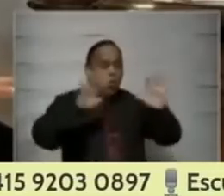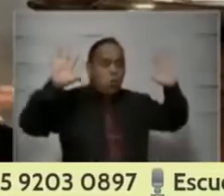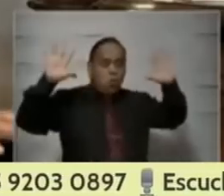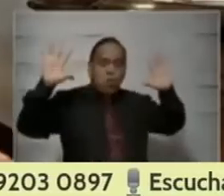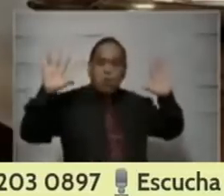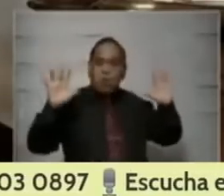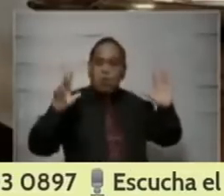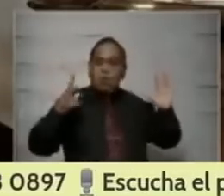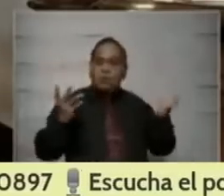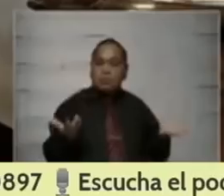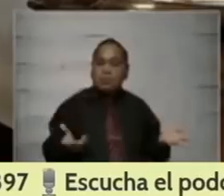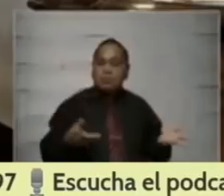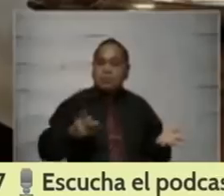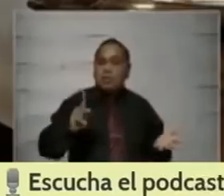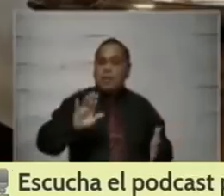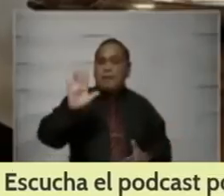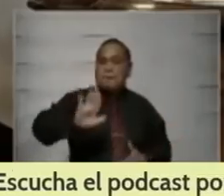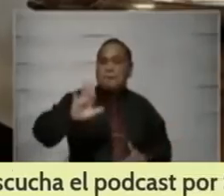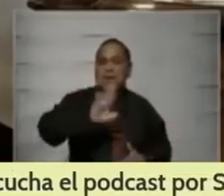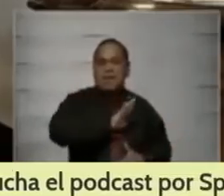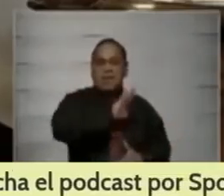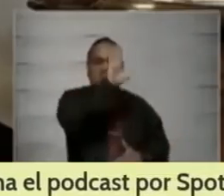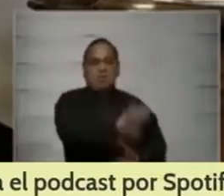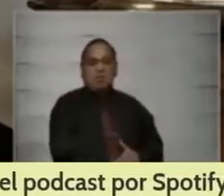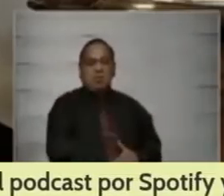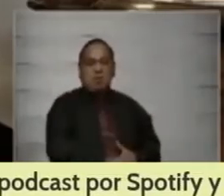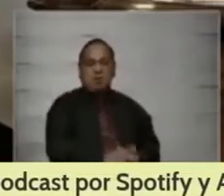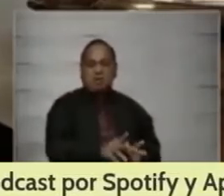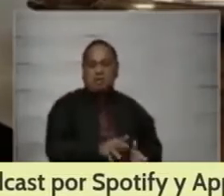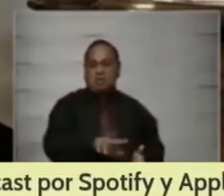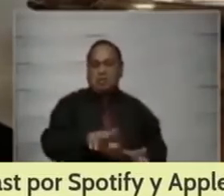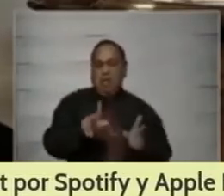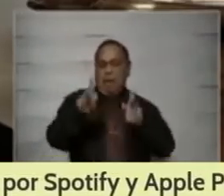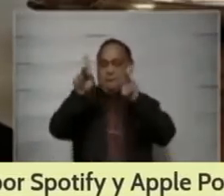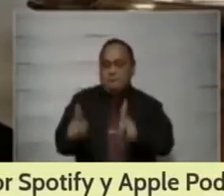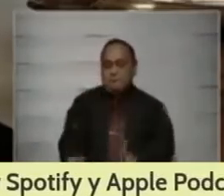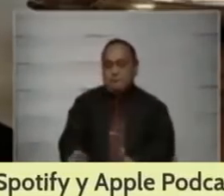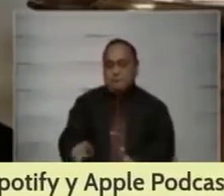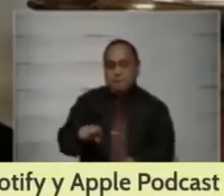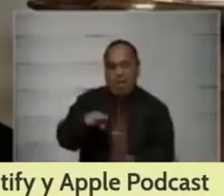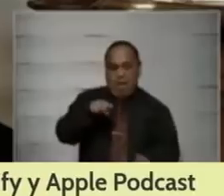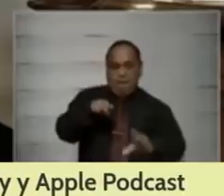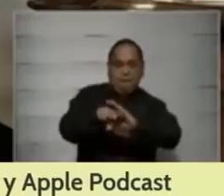nada. Son muertos que no tienen tumba o tumbas